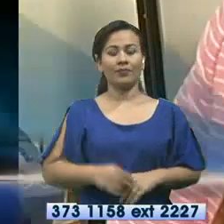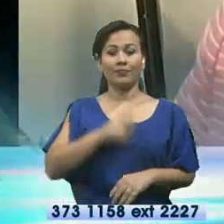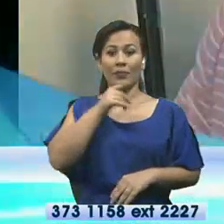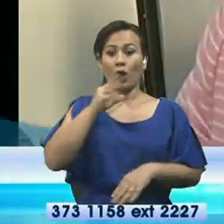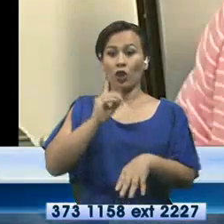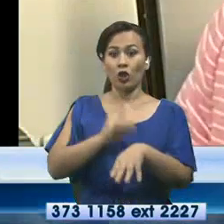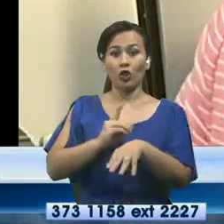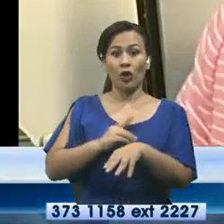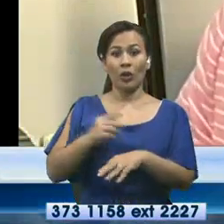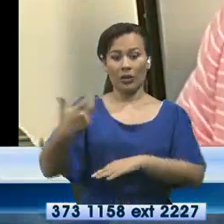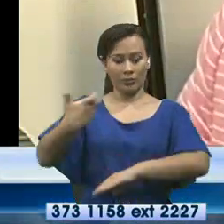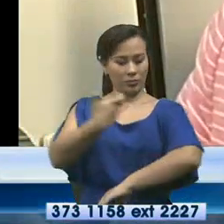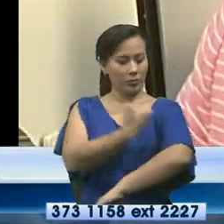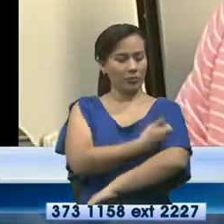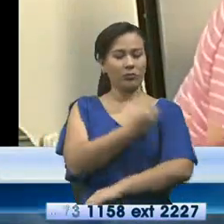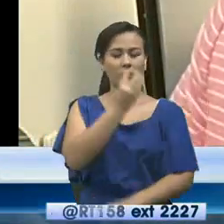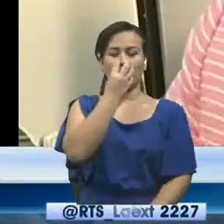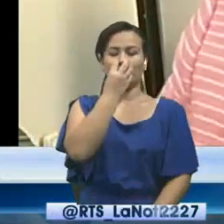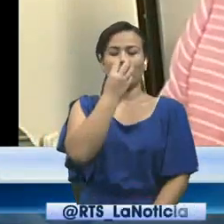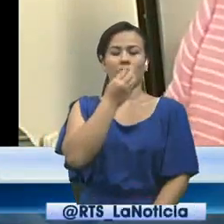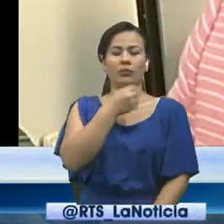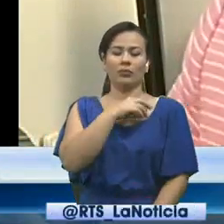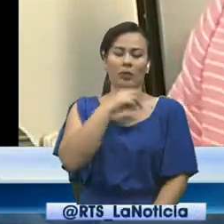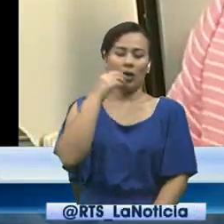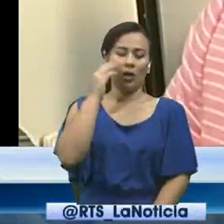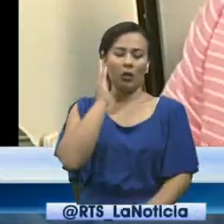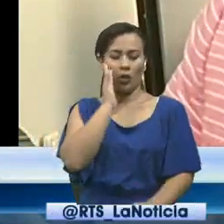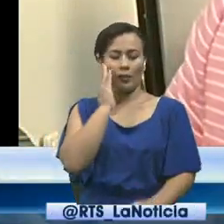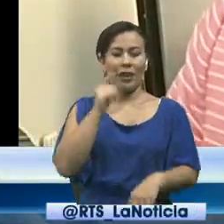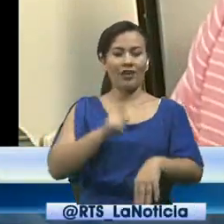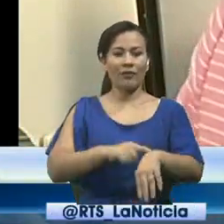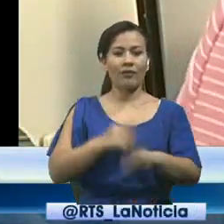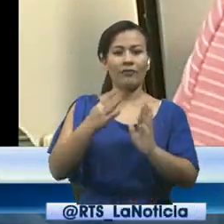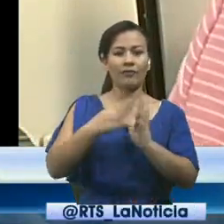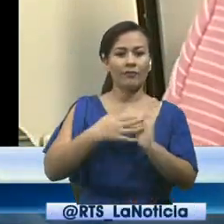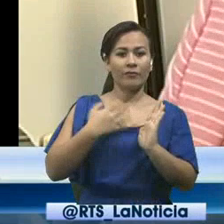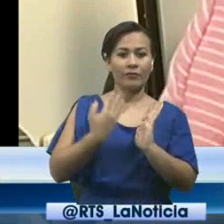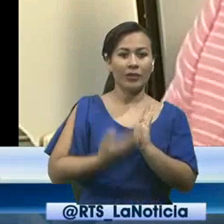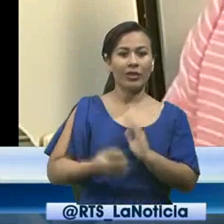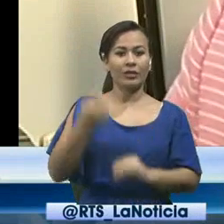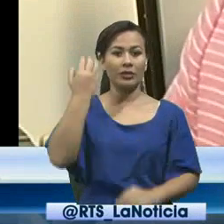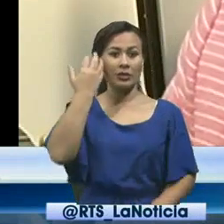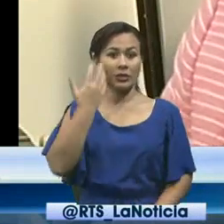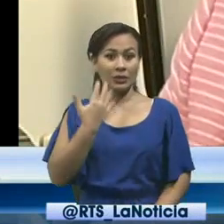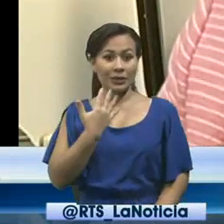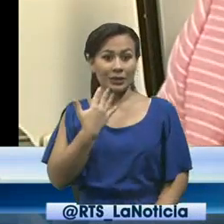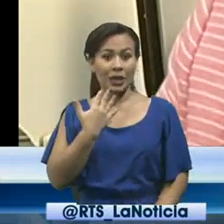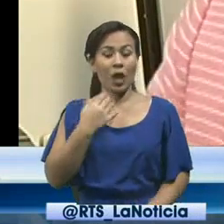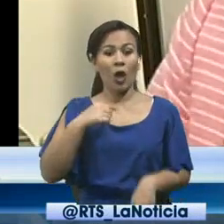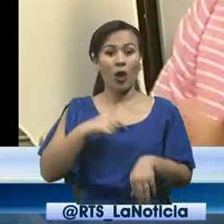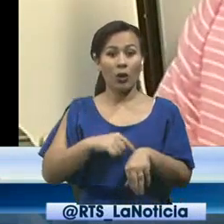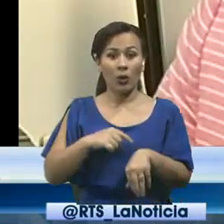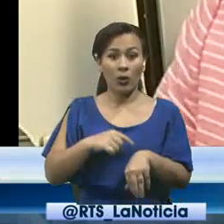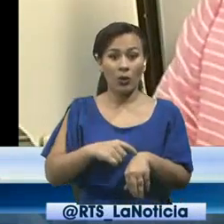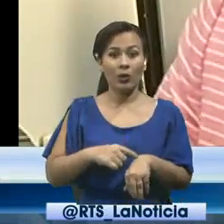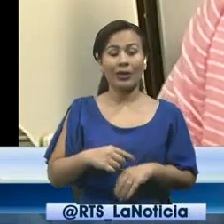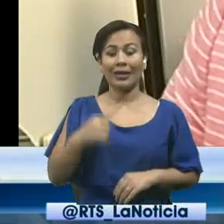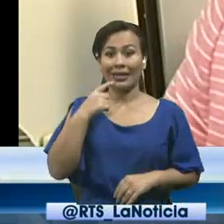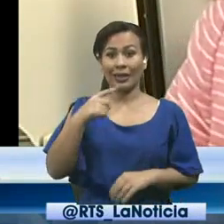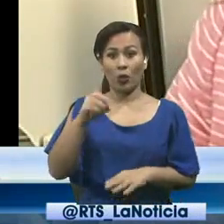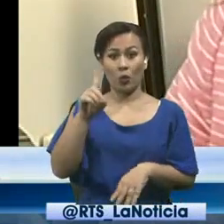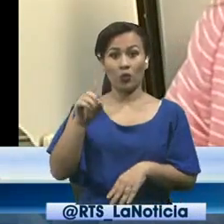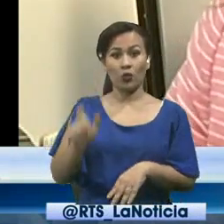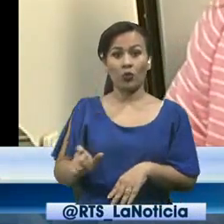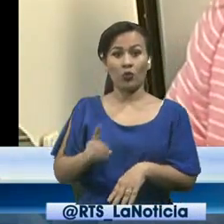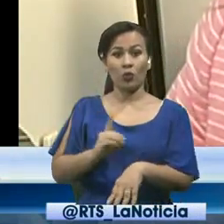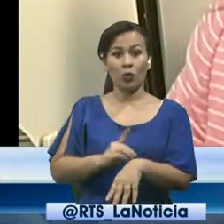hay que valorar fechas, horas, concretamente hay una parte que dice el médico, un médico